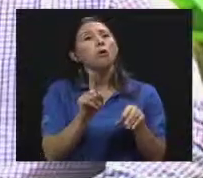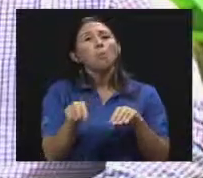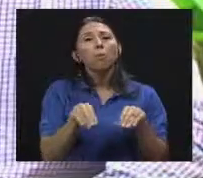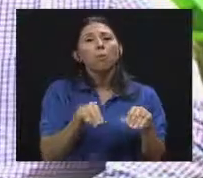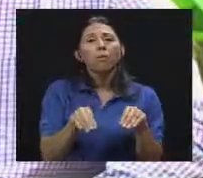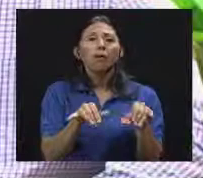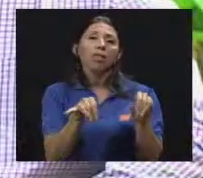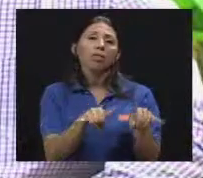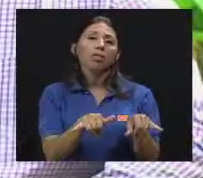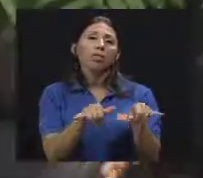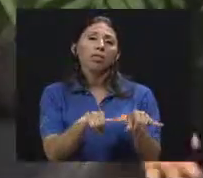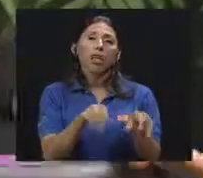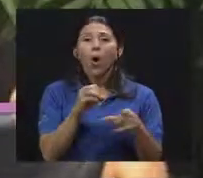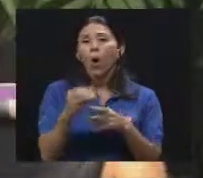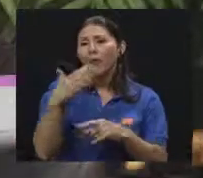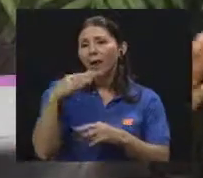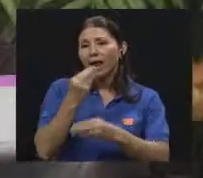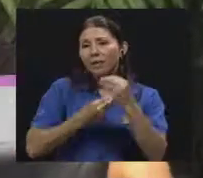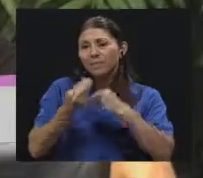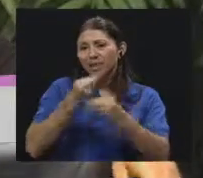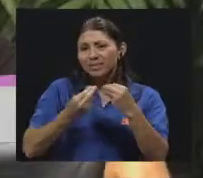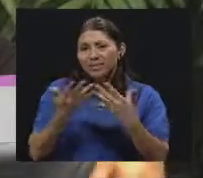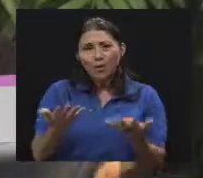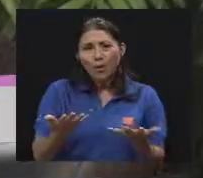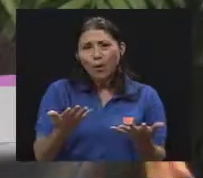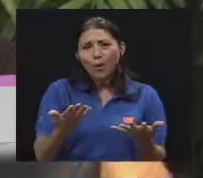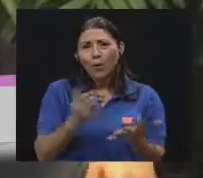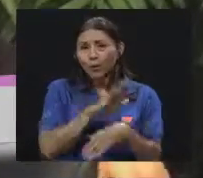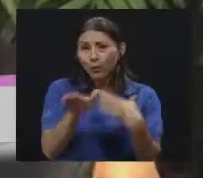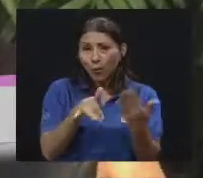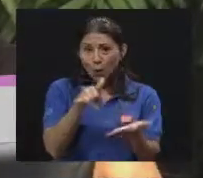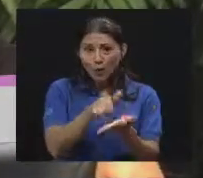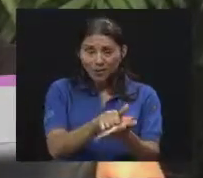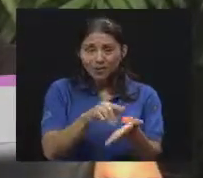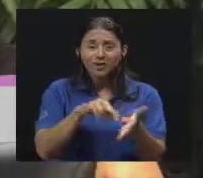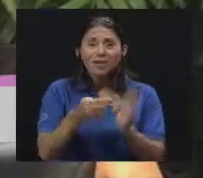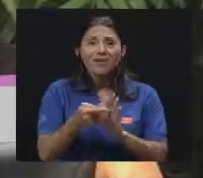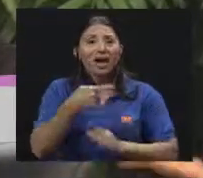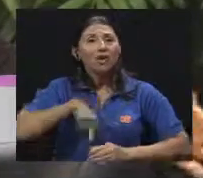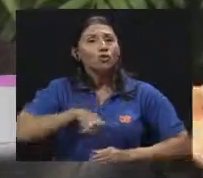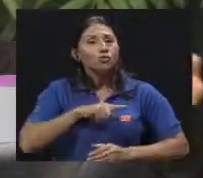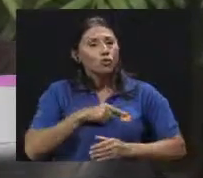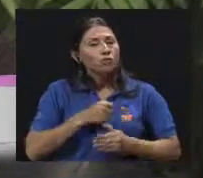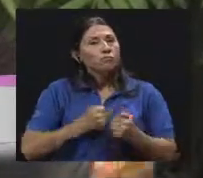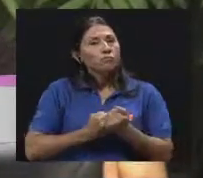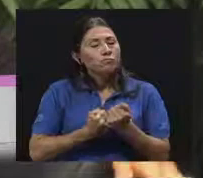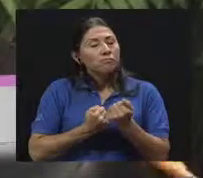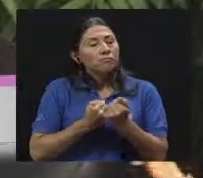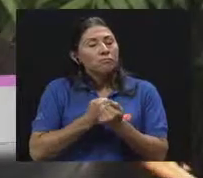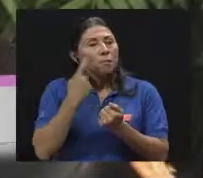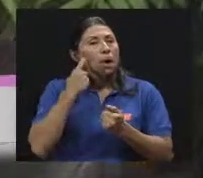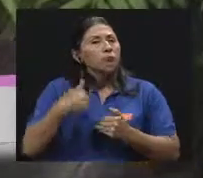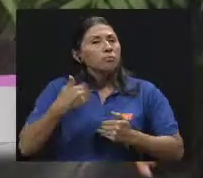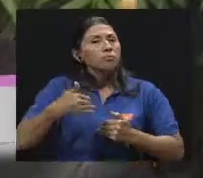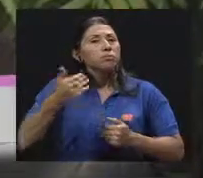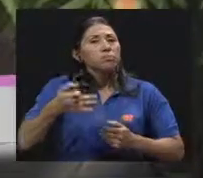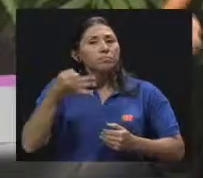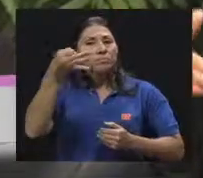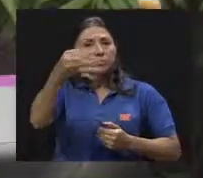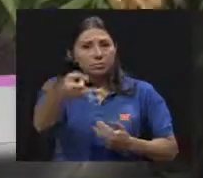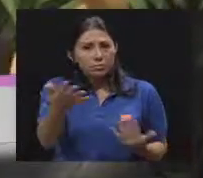mala alimentación, ¿verdad? Y todas estas cosas que como usted decía, es una inversión a largo plazo, ¿verdad? En la medida que yo